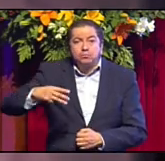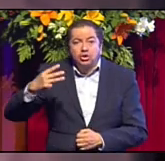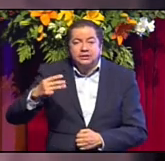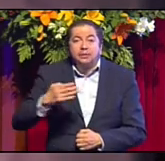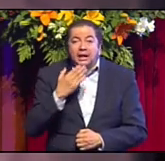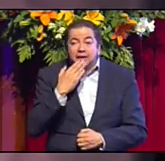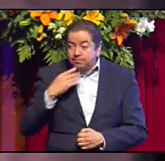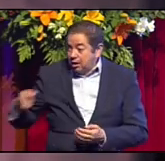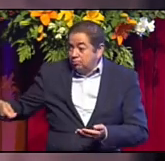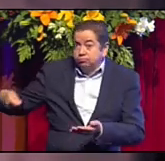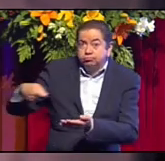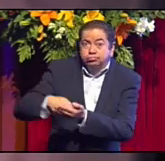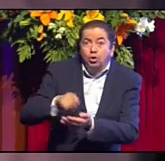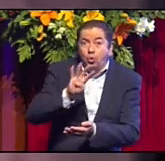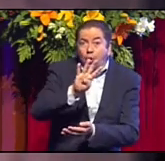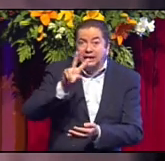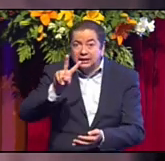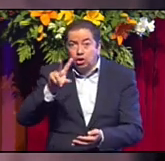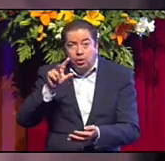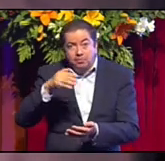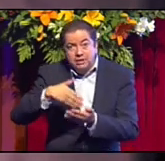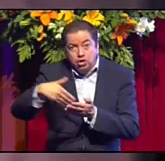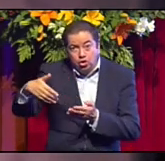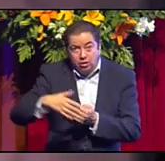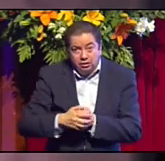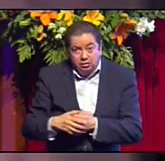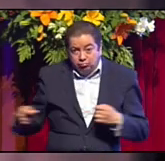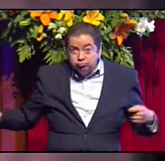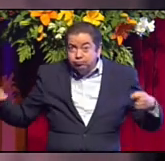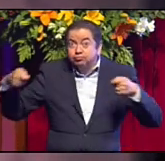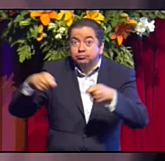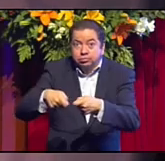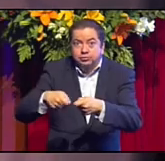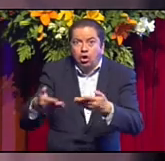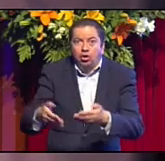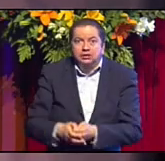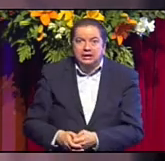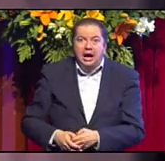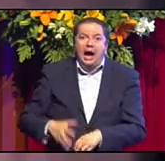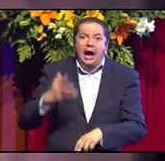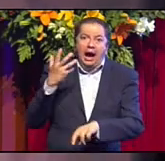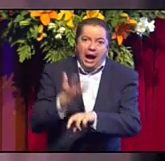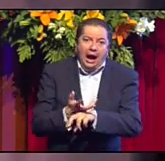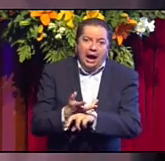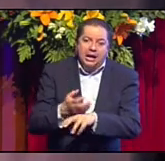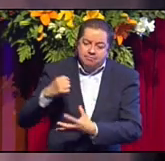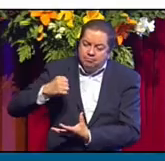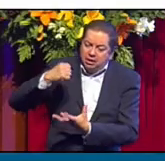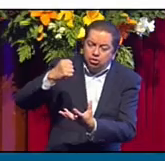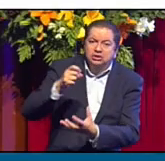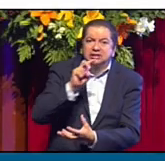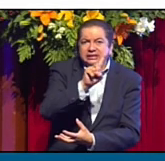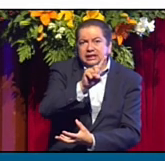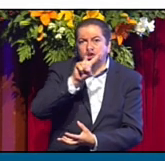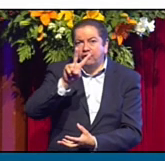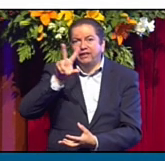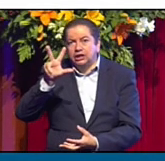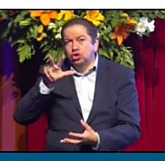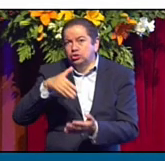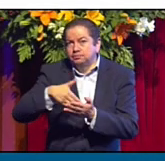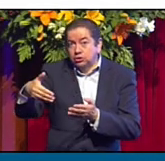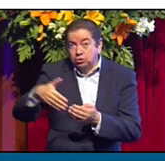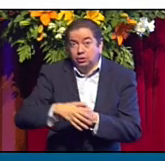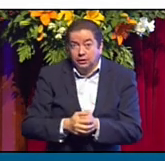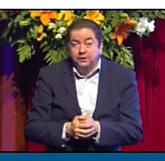también colocó 42 millones de pesos. O sea, tenemos acá una inversión de alrededor de 128 millones de